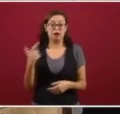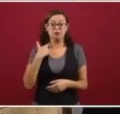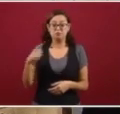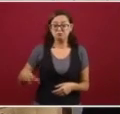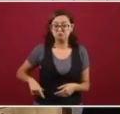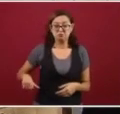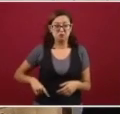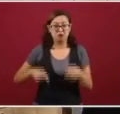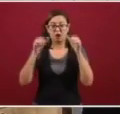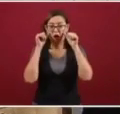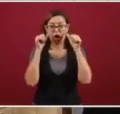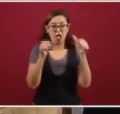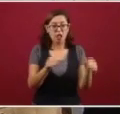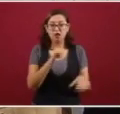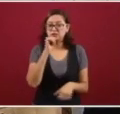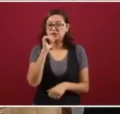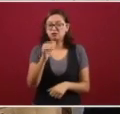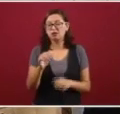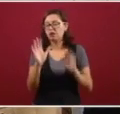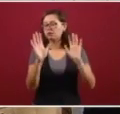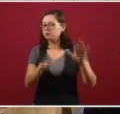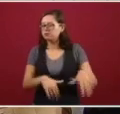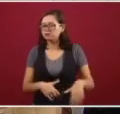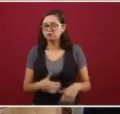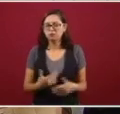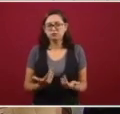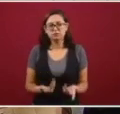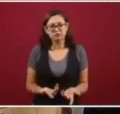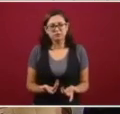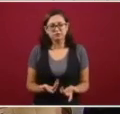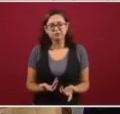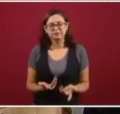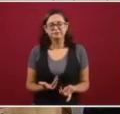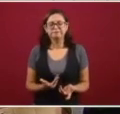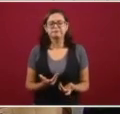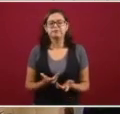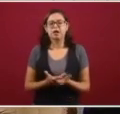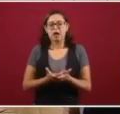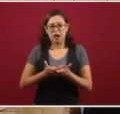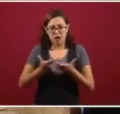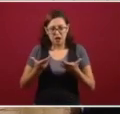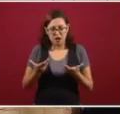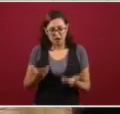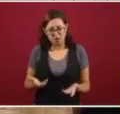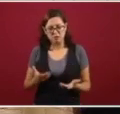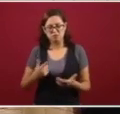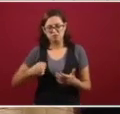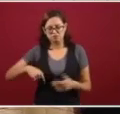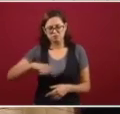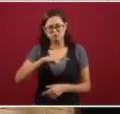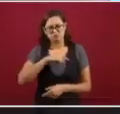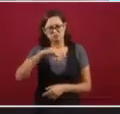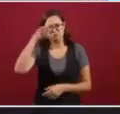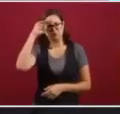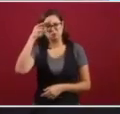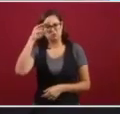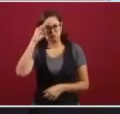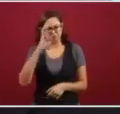la recuperación de esa capacidad, después del diagnóstico, vimos que era posible.